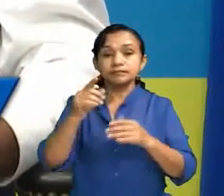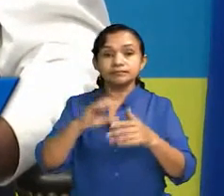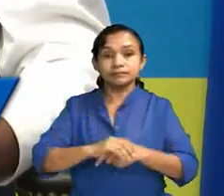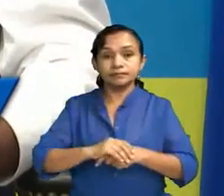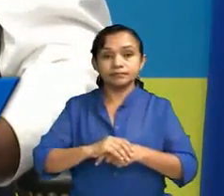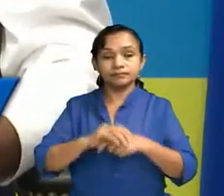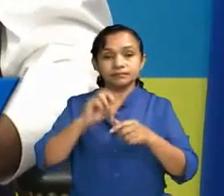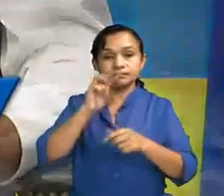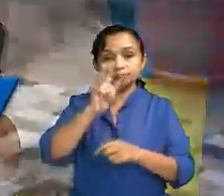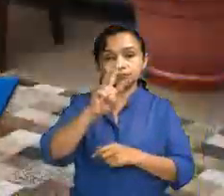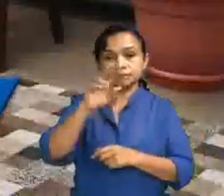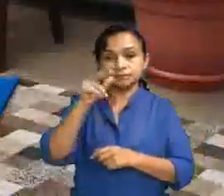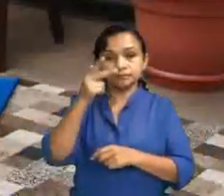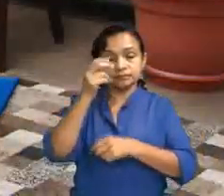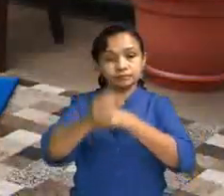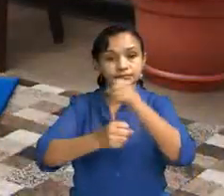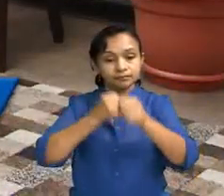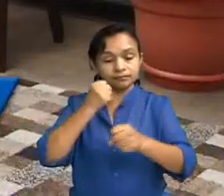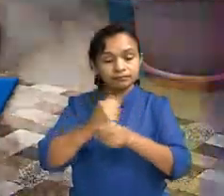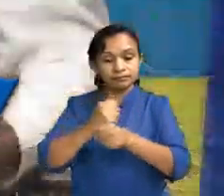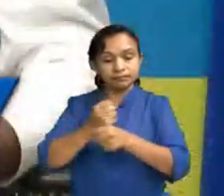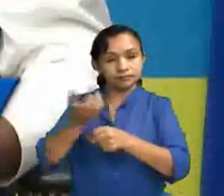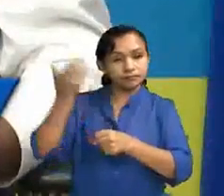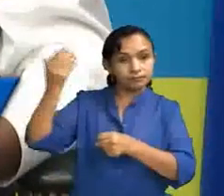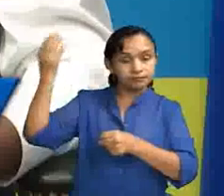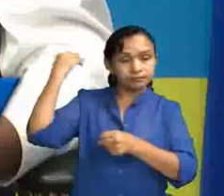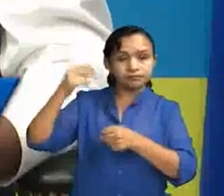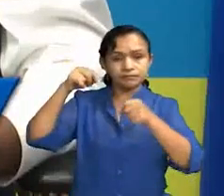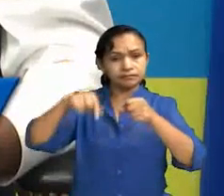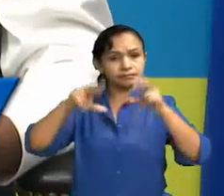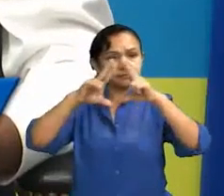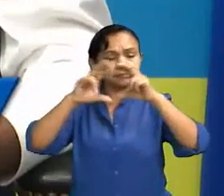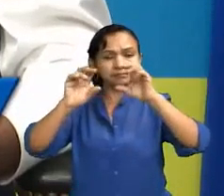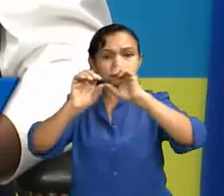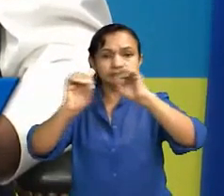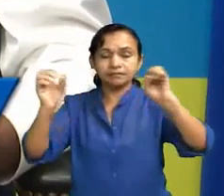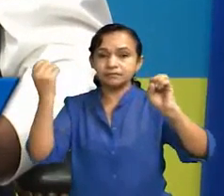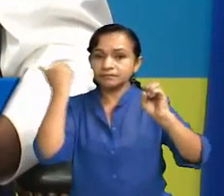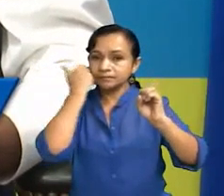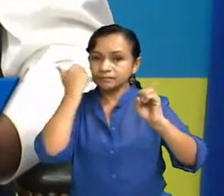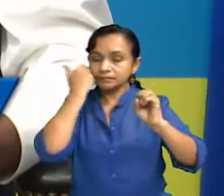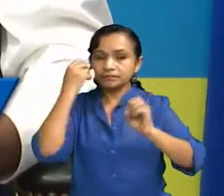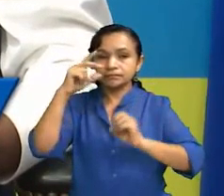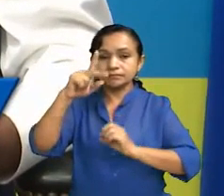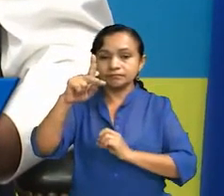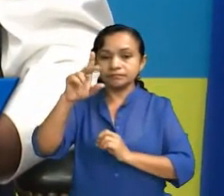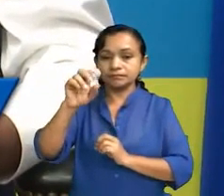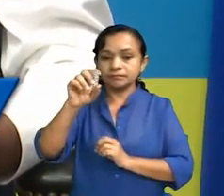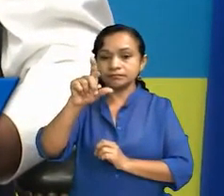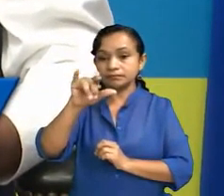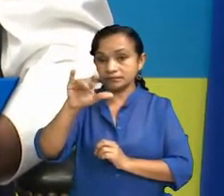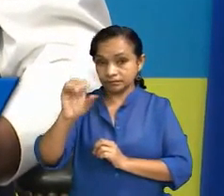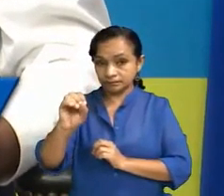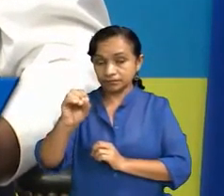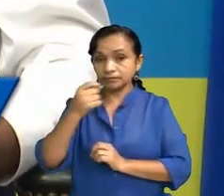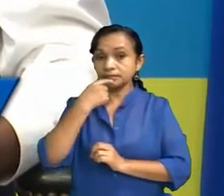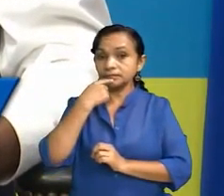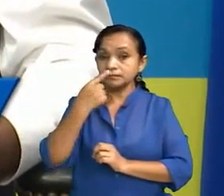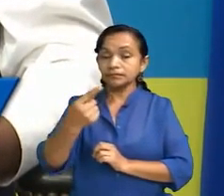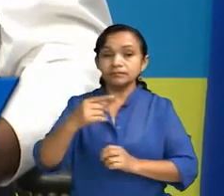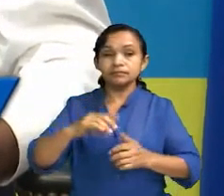hace 38 años en Nicaragua no se reporta ningún niño con la poliomielitis. También decía